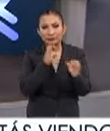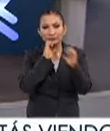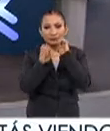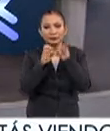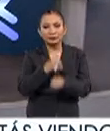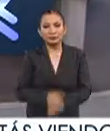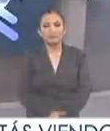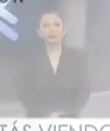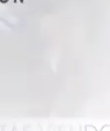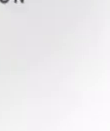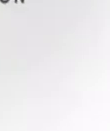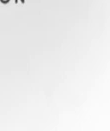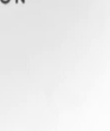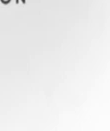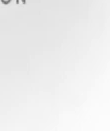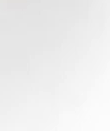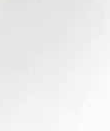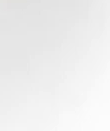entrevista.